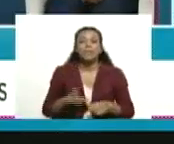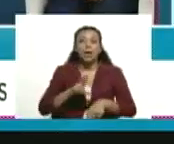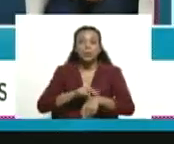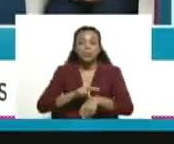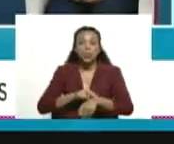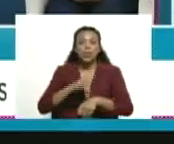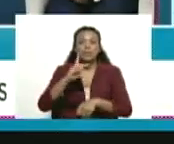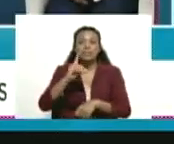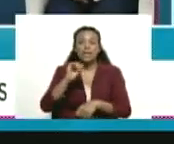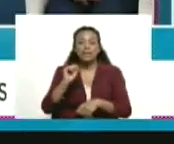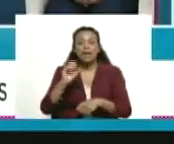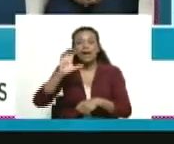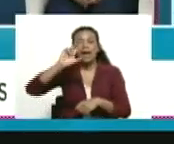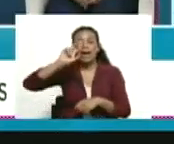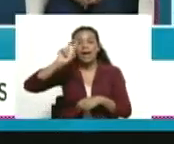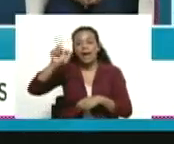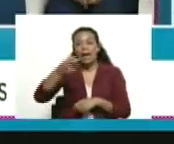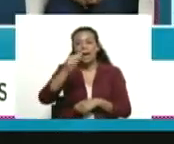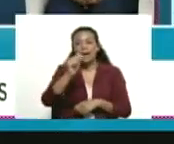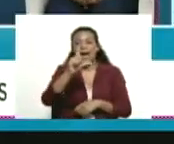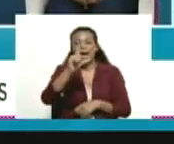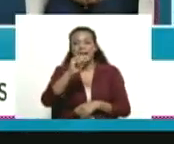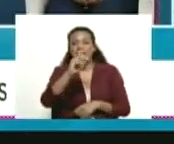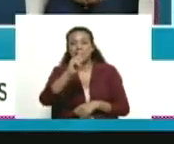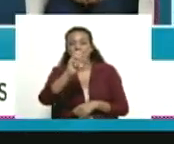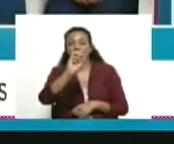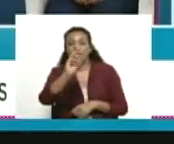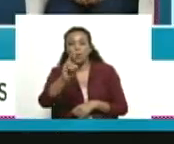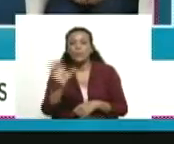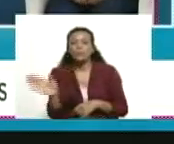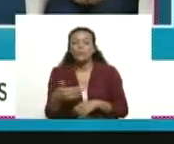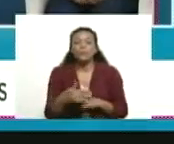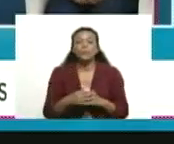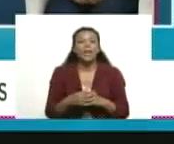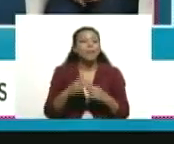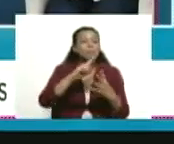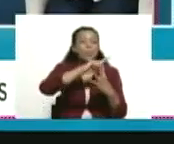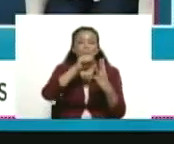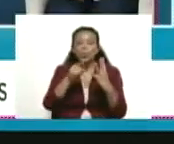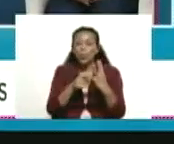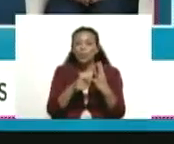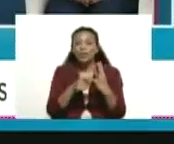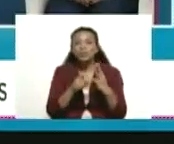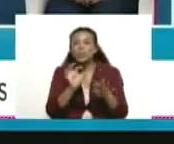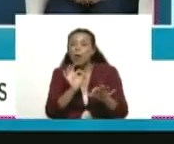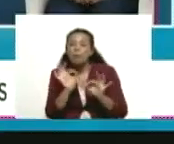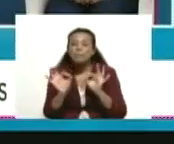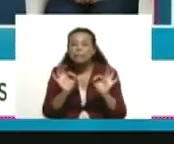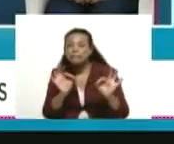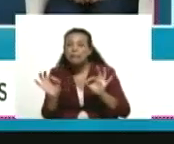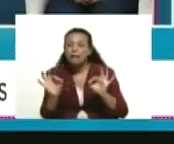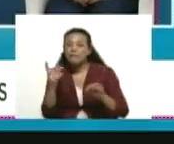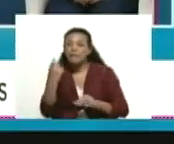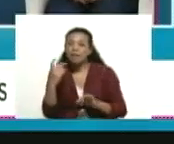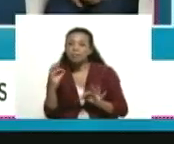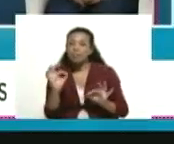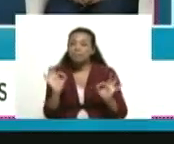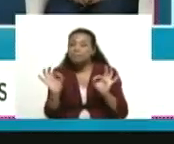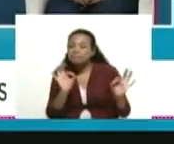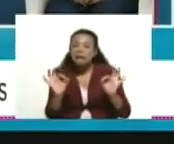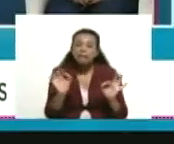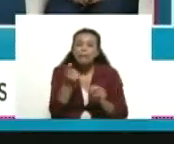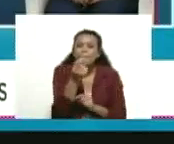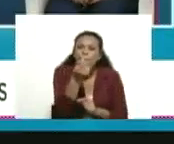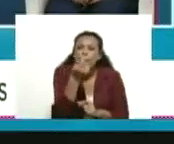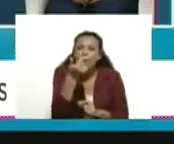del CDI El Gaitero y también el CDI José Gregorio. Correcto. Son detalles, lo que hay es que... Pero hay que entrarle a los detalles. Sí, hay que